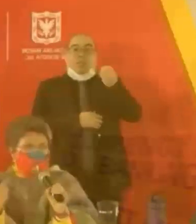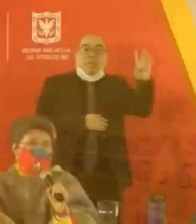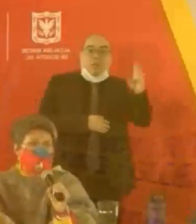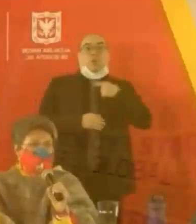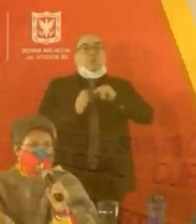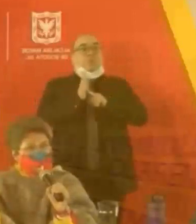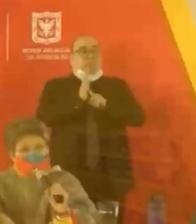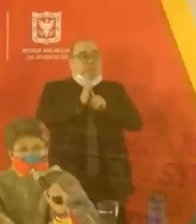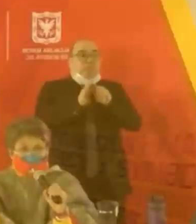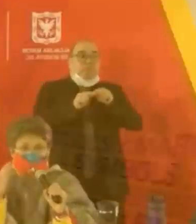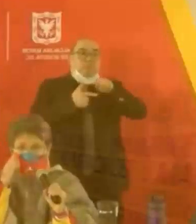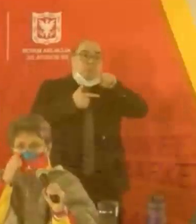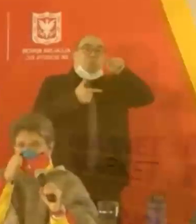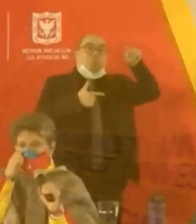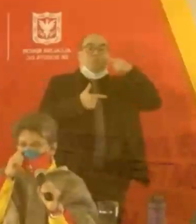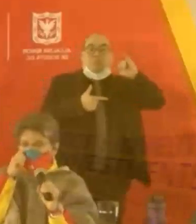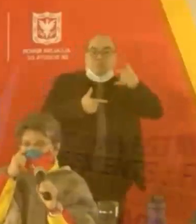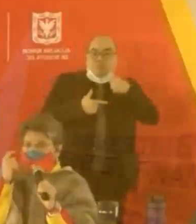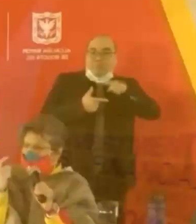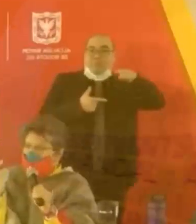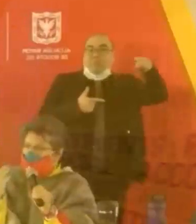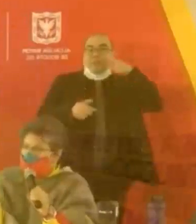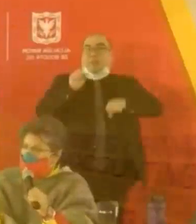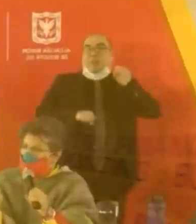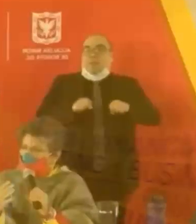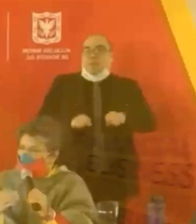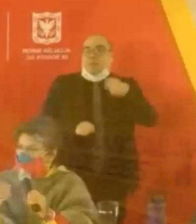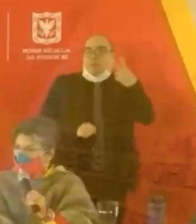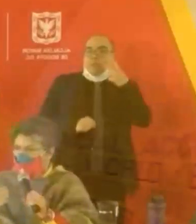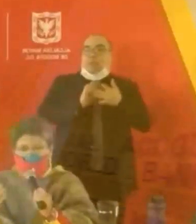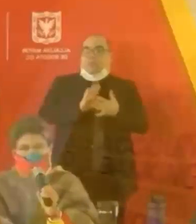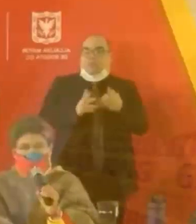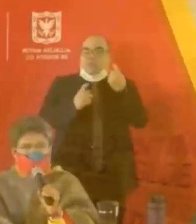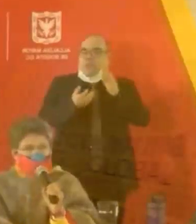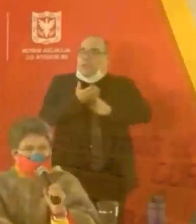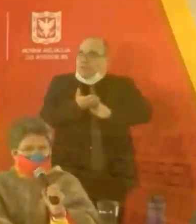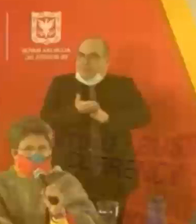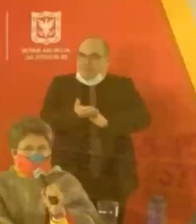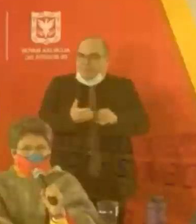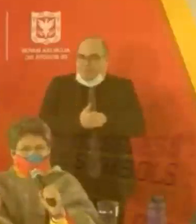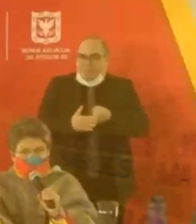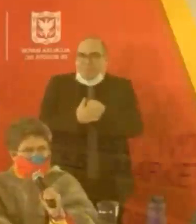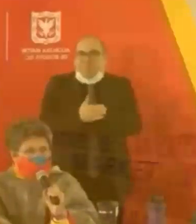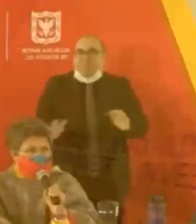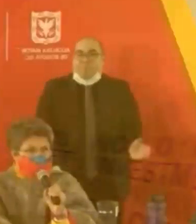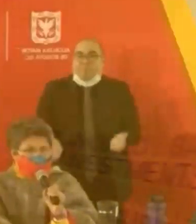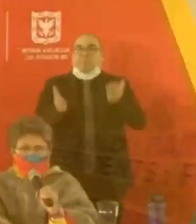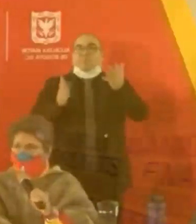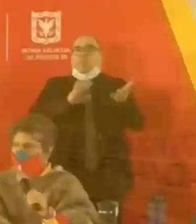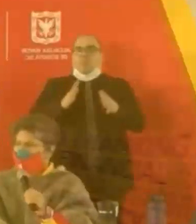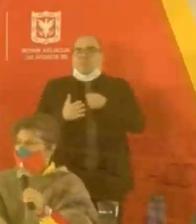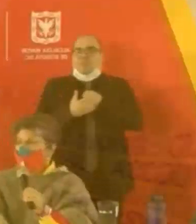gentilicio que viene huyendo de una tiranía muy muy violenta, que viola los derechos humanos y que está buscando sosiego y tranquilidad en otros lugares. Entonces,